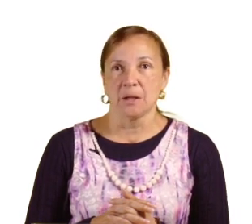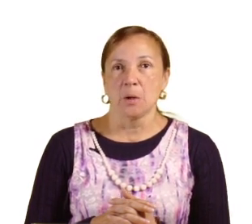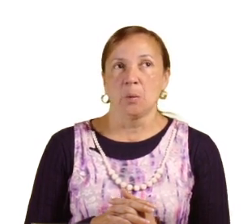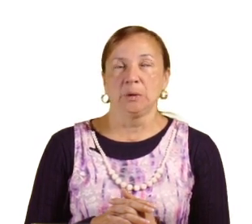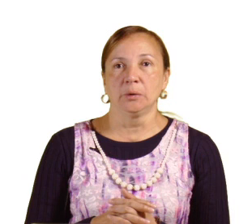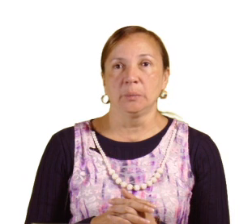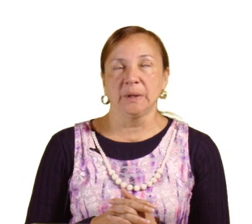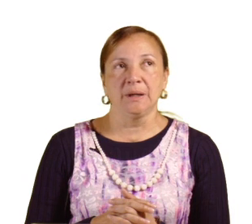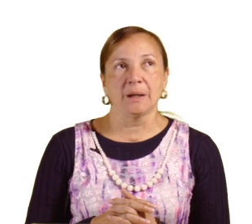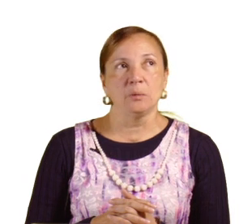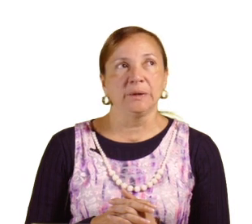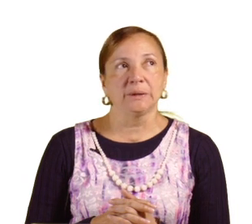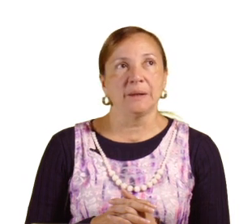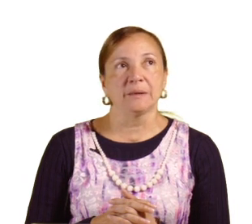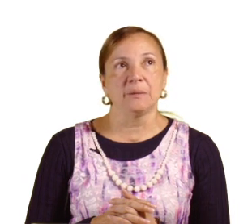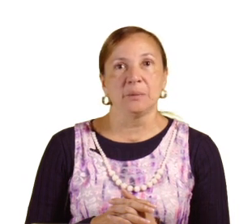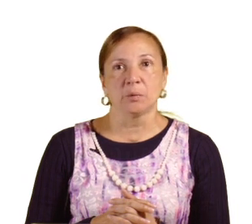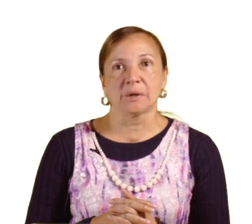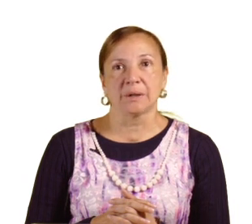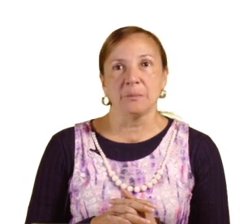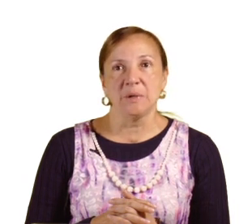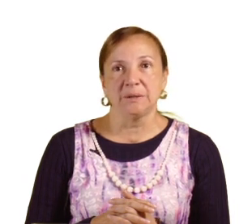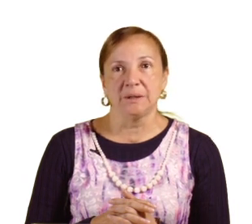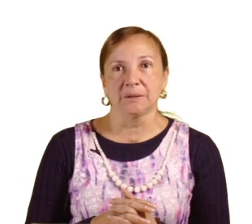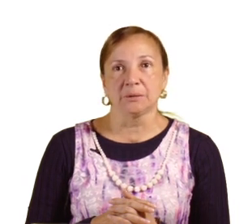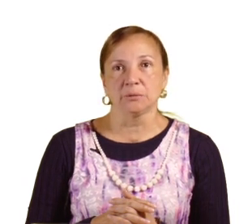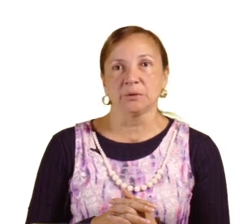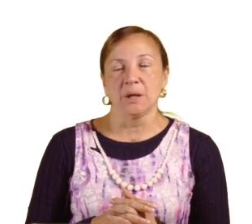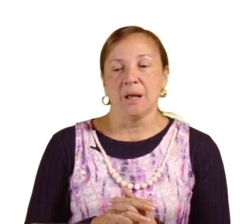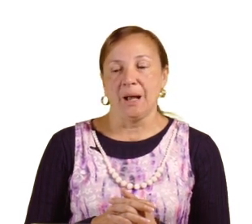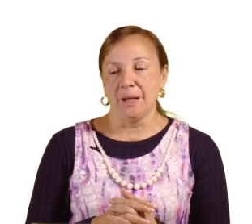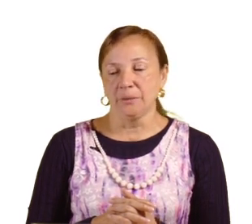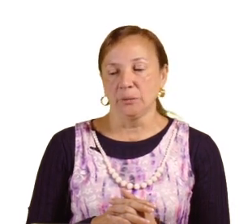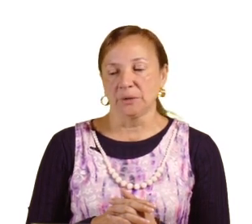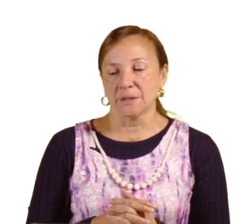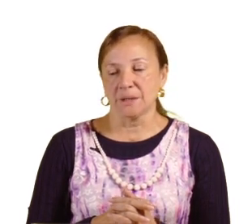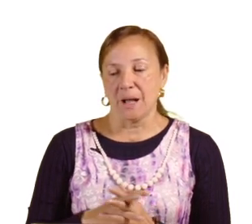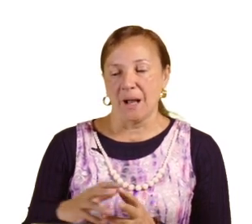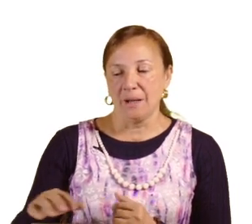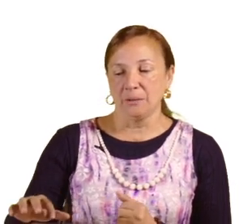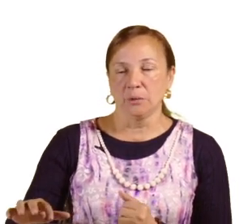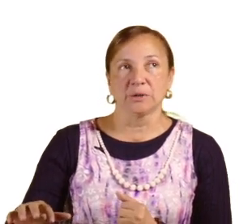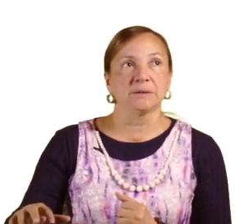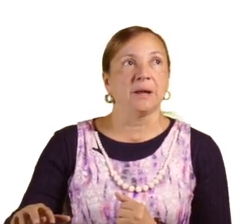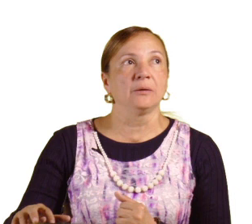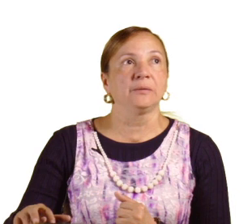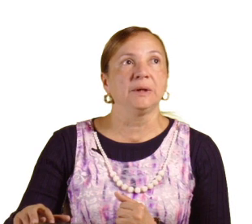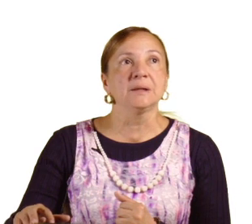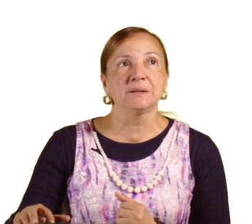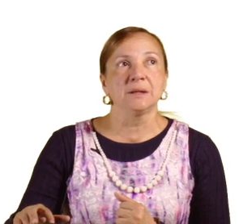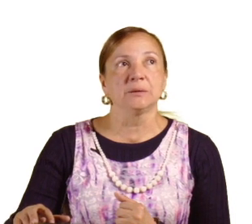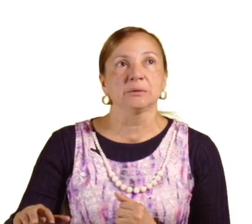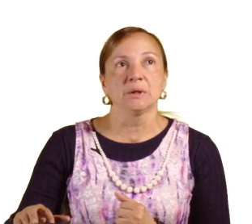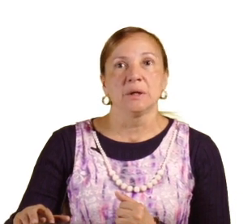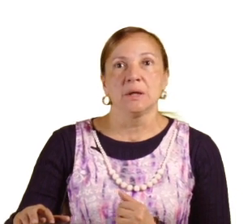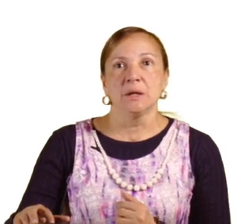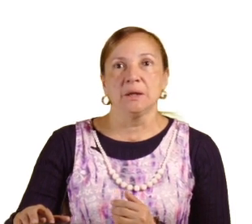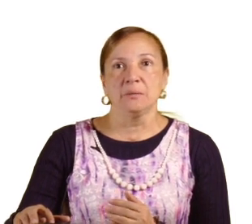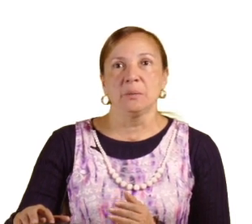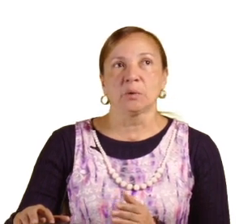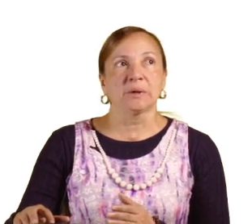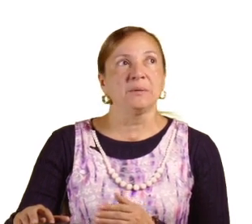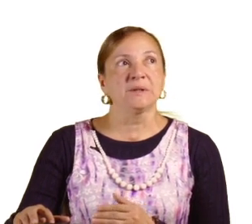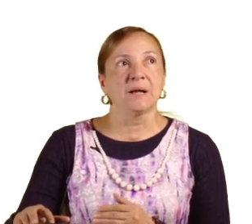cifras o el nombre de la cuenta, debemos remitirnos a las notas a los estados financieros